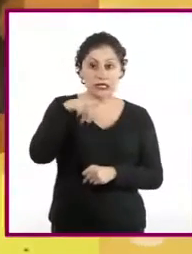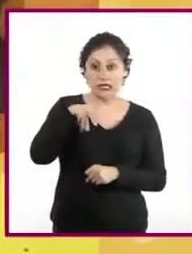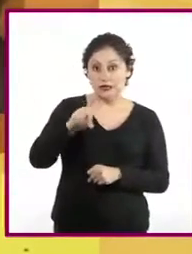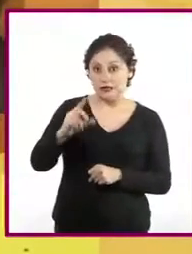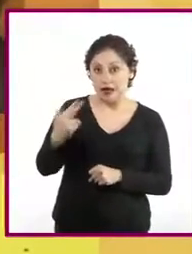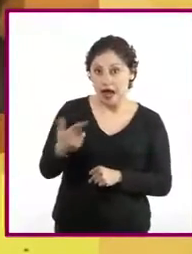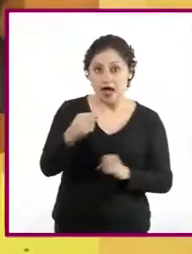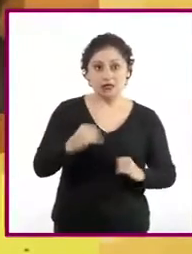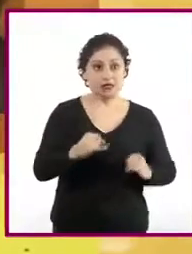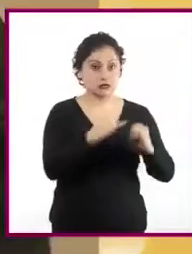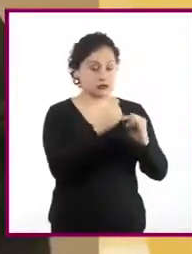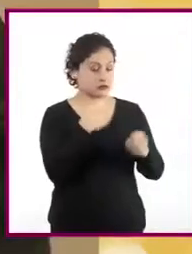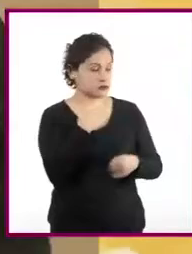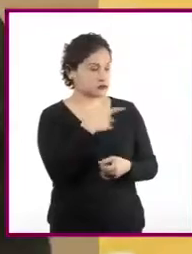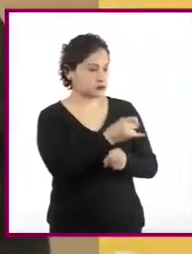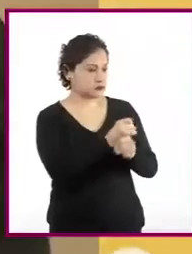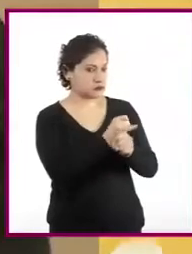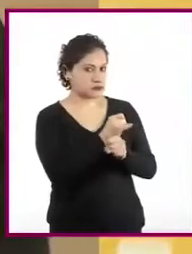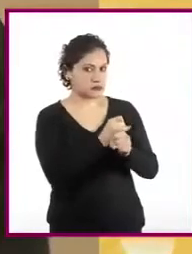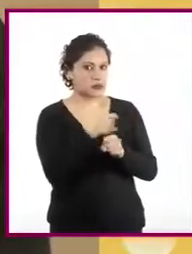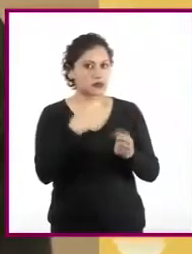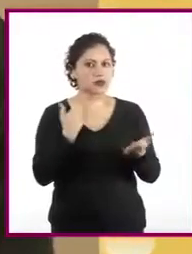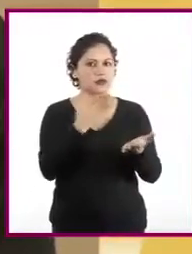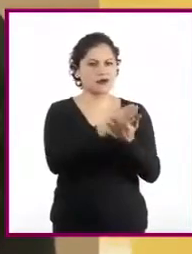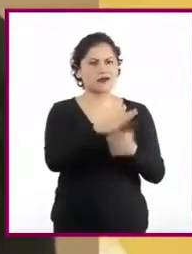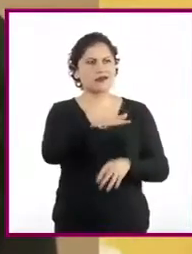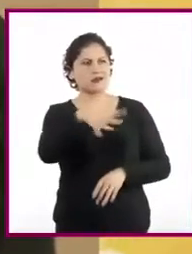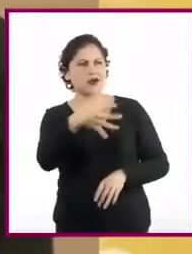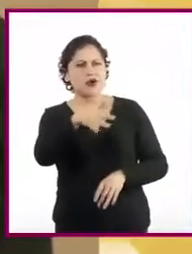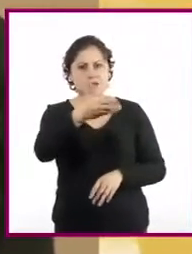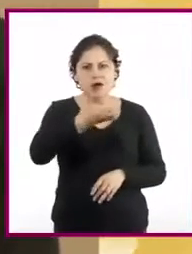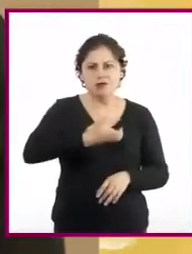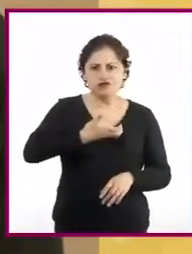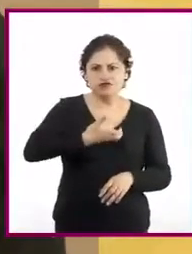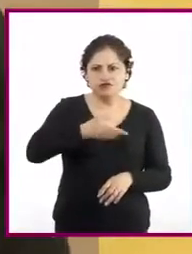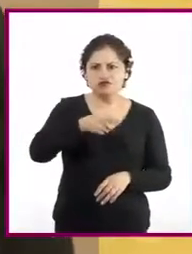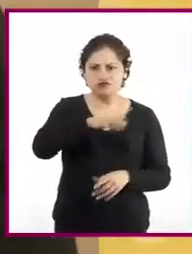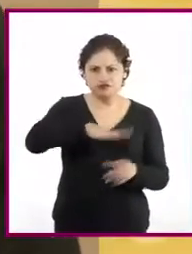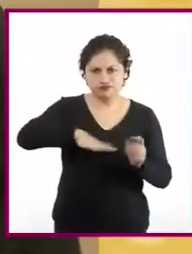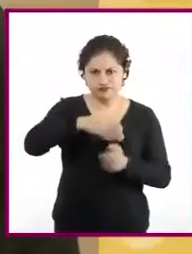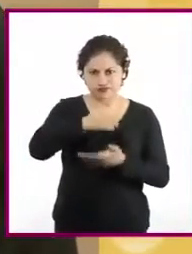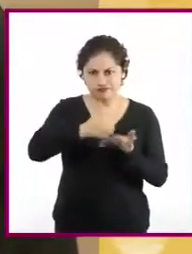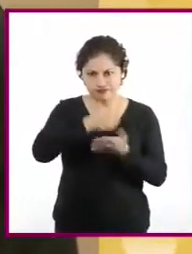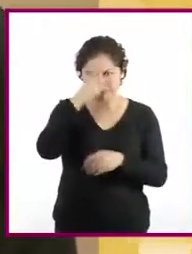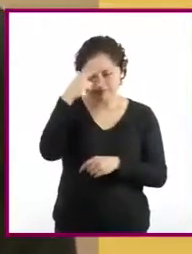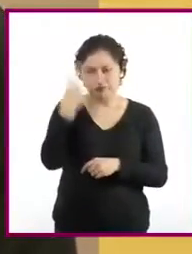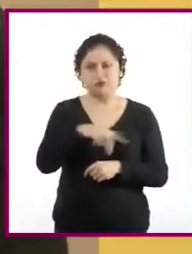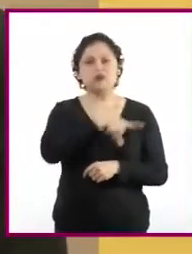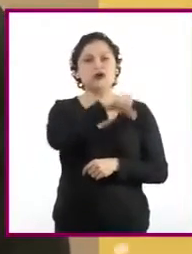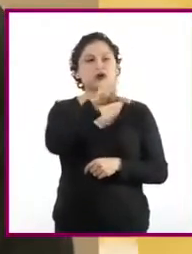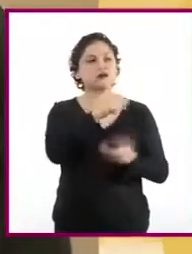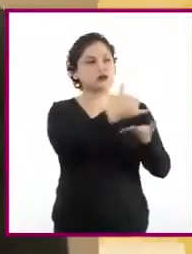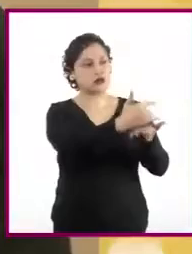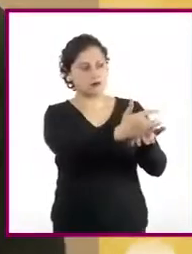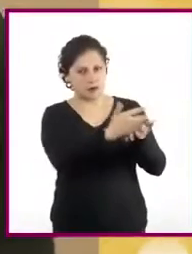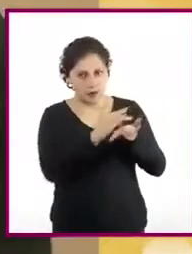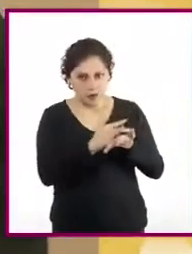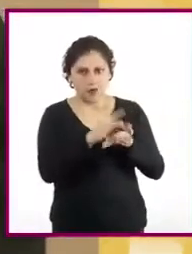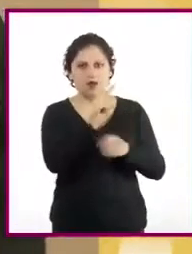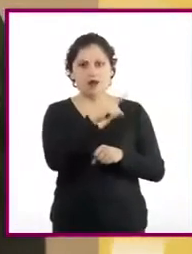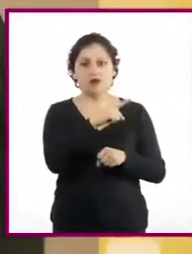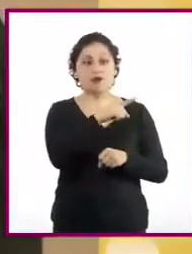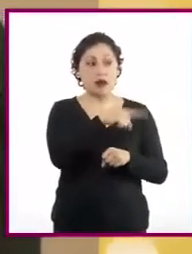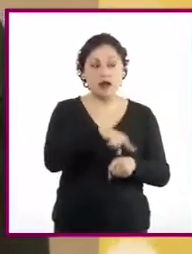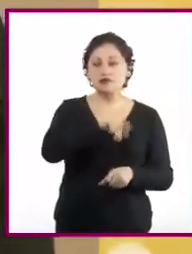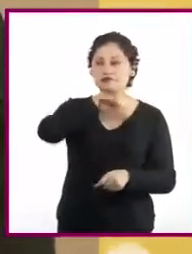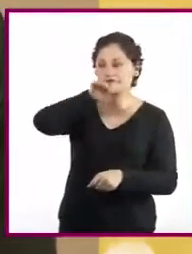de los Derechos Humanos, una ahí que está por el centro. Y ya ahí me dieron apoyo y ya fueron con el director, lo llamaron y